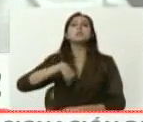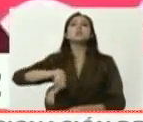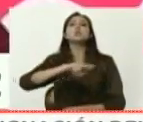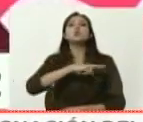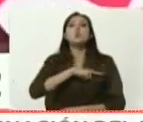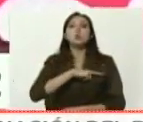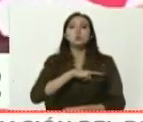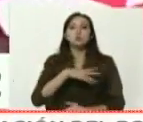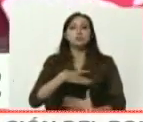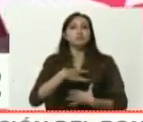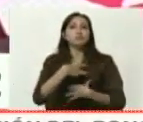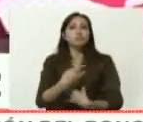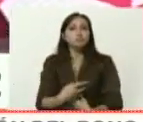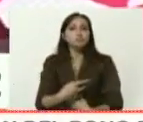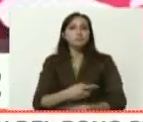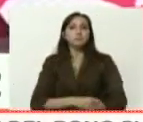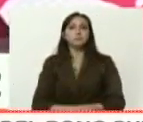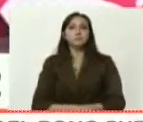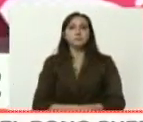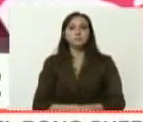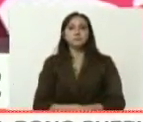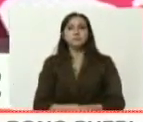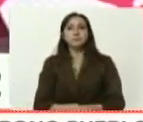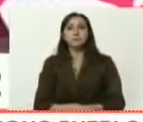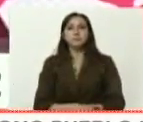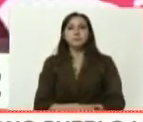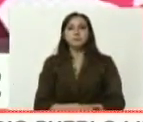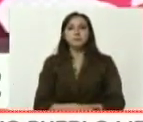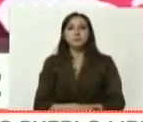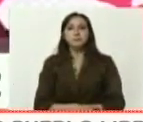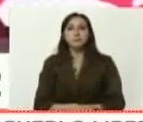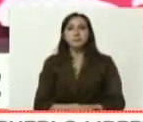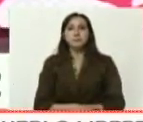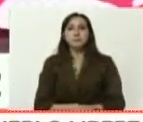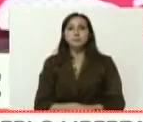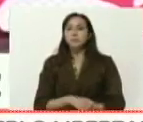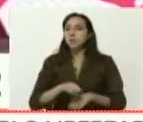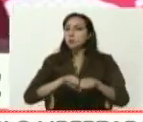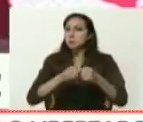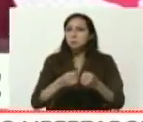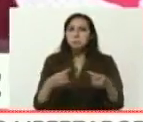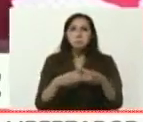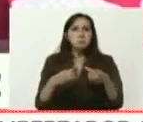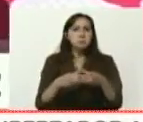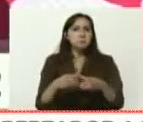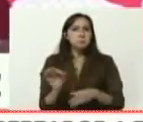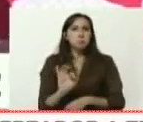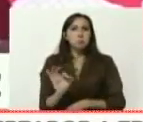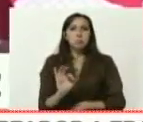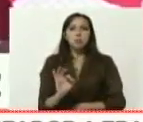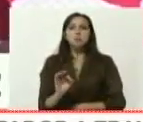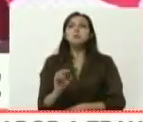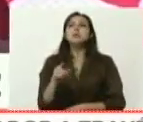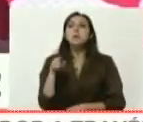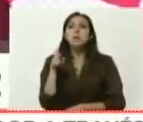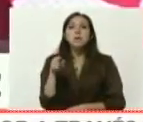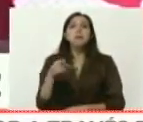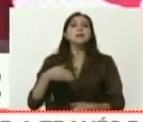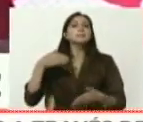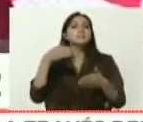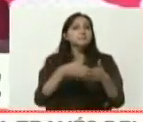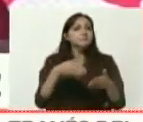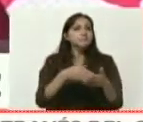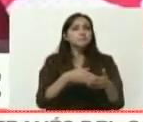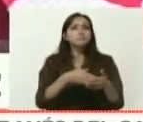y era claro en su personalidad, sin ambición, sin fracción grupal, atacando siempre los delitos